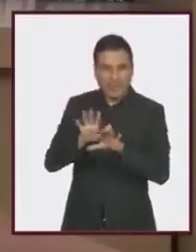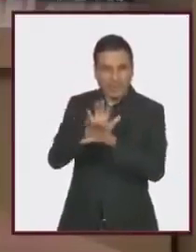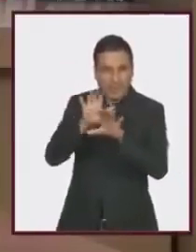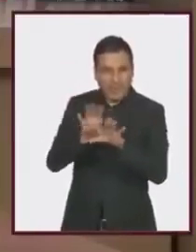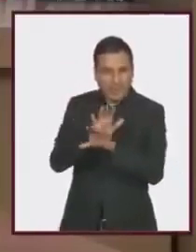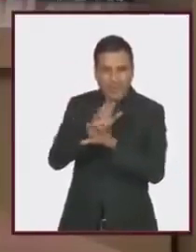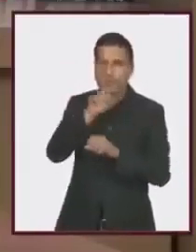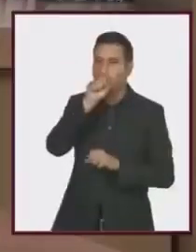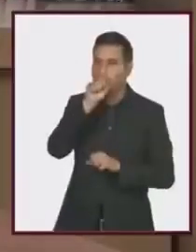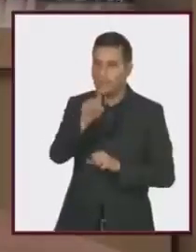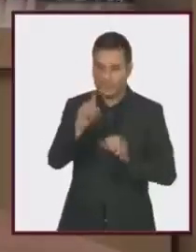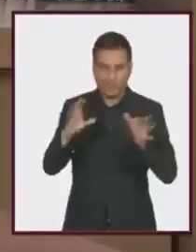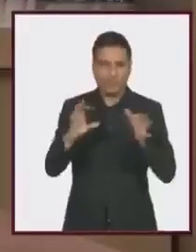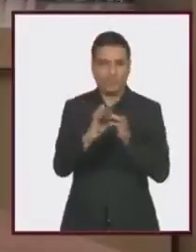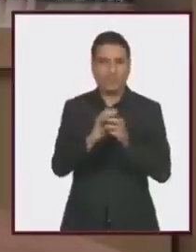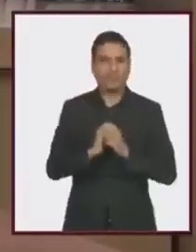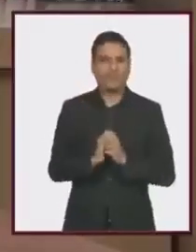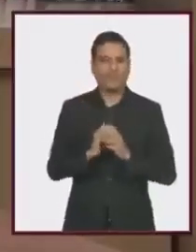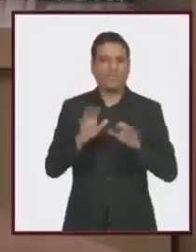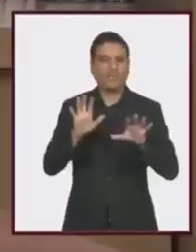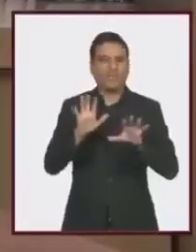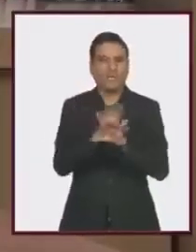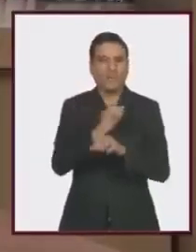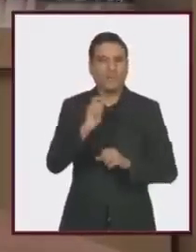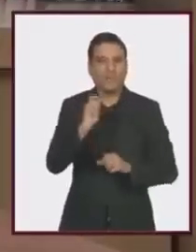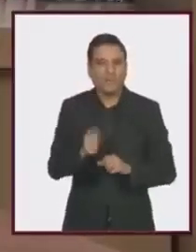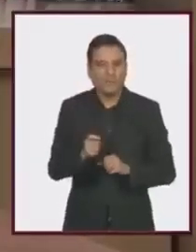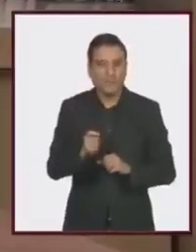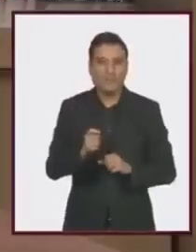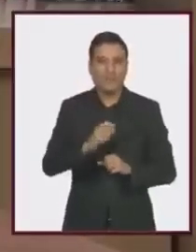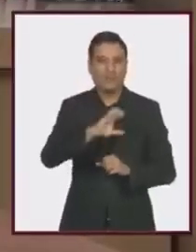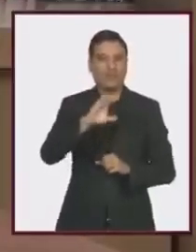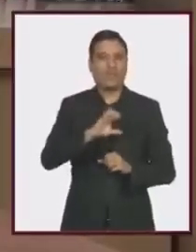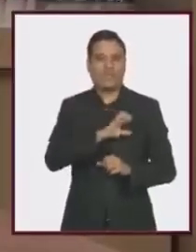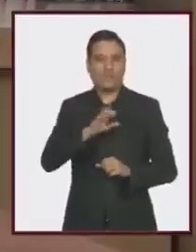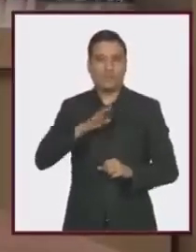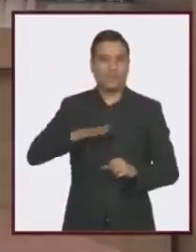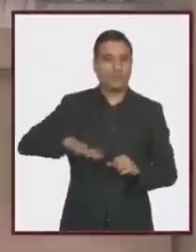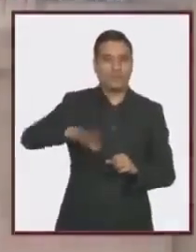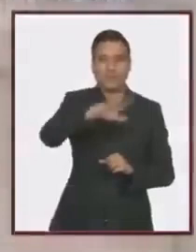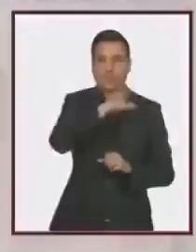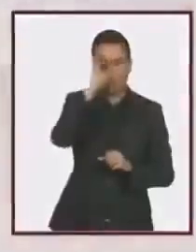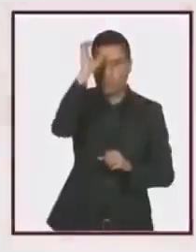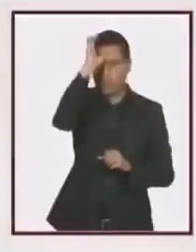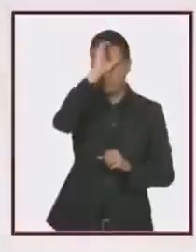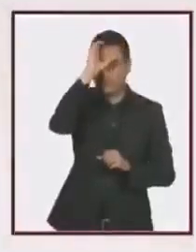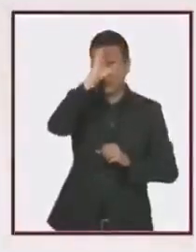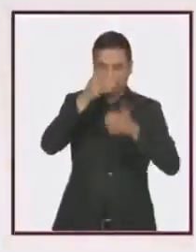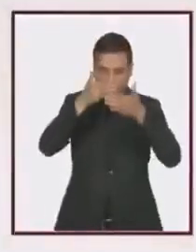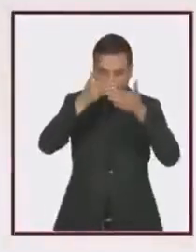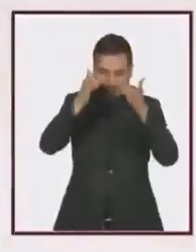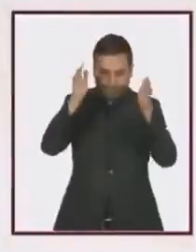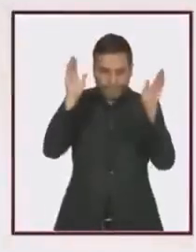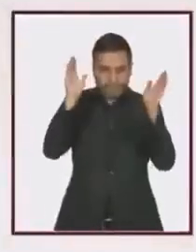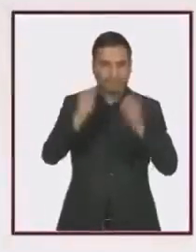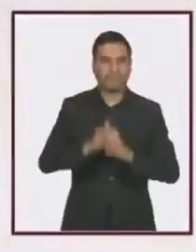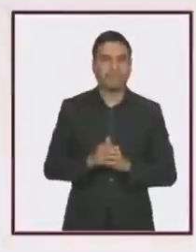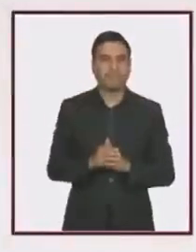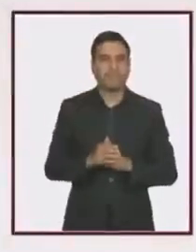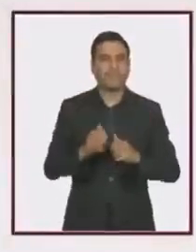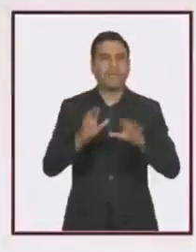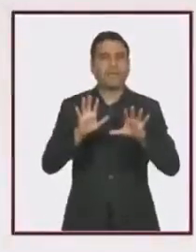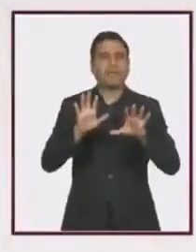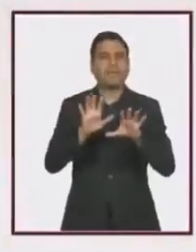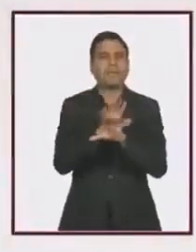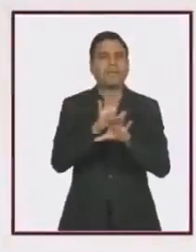las conciencias de todos los ciudadanos. Esta transformación tiene como principales